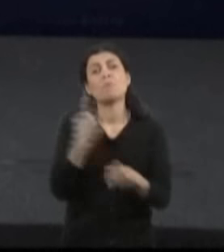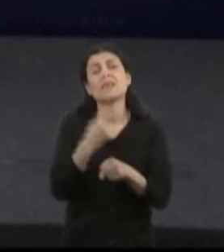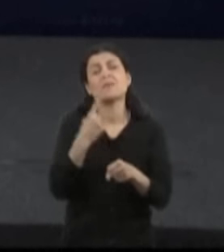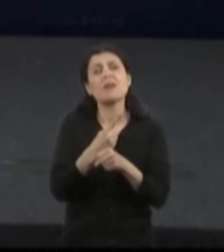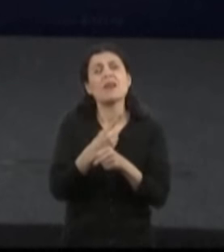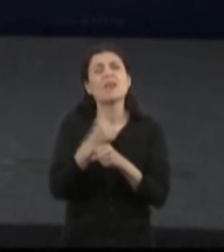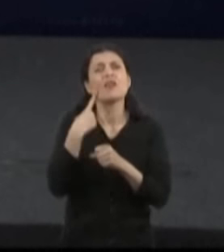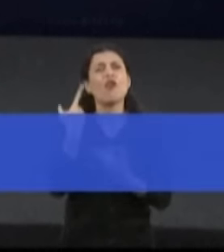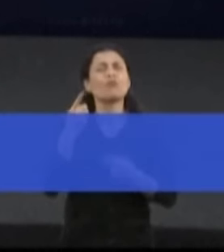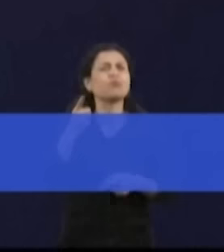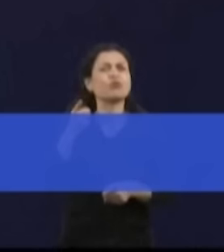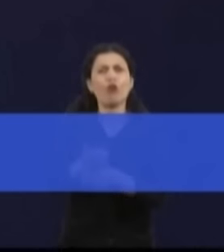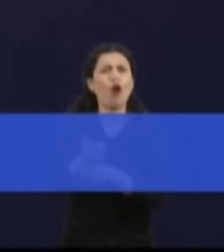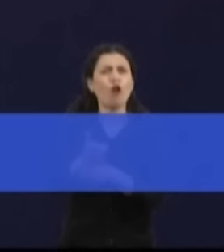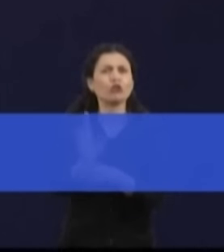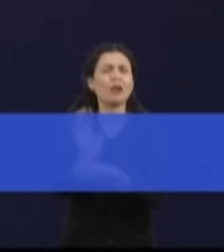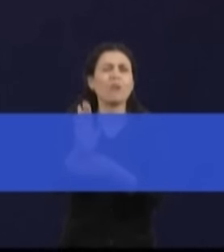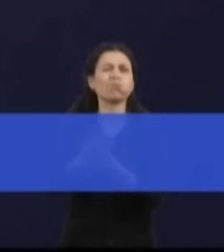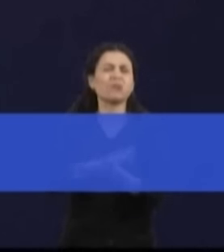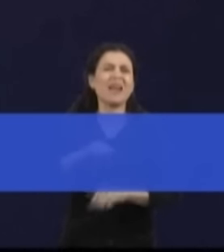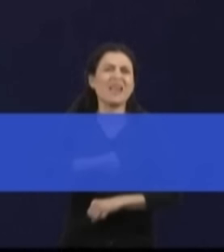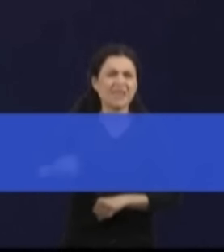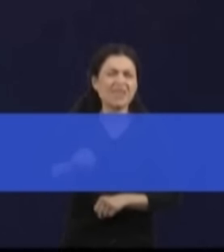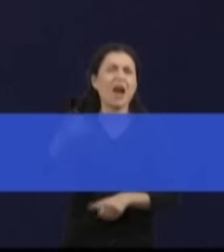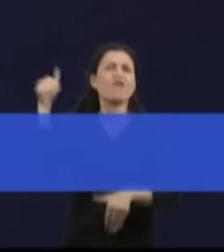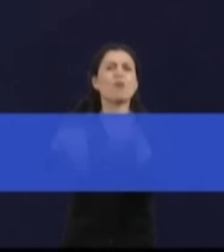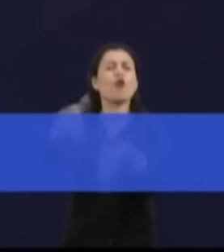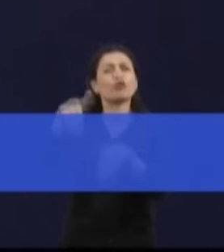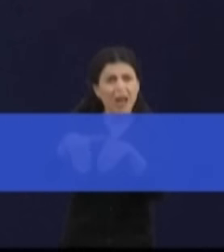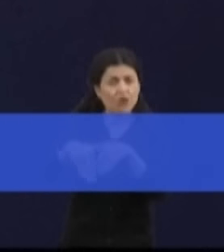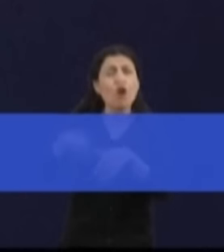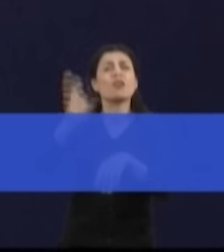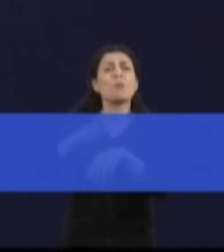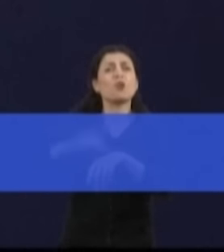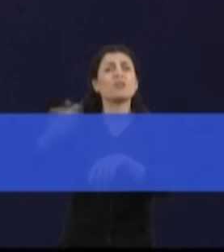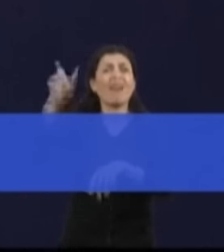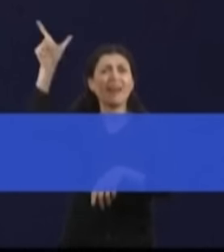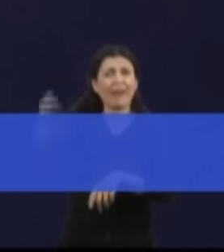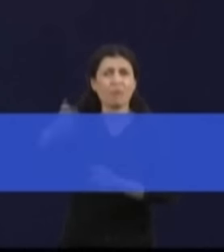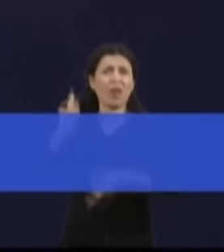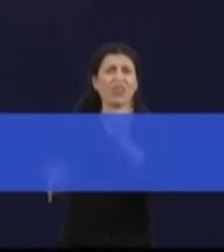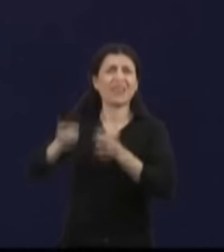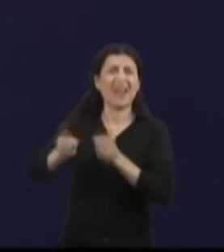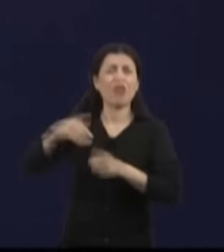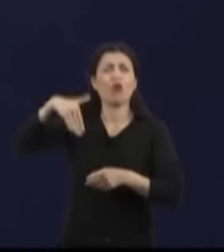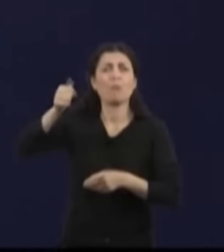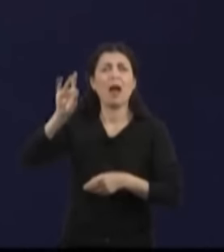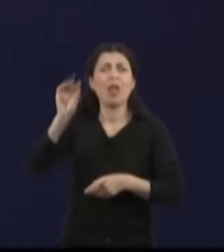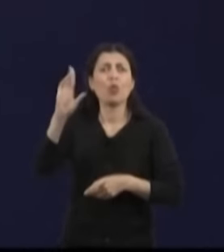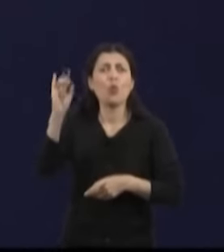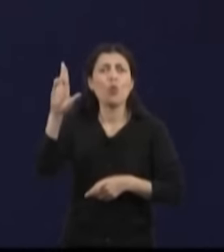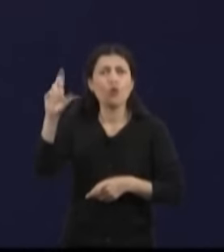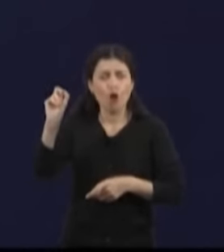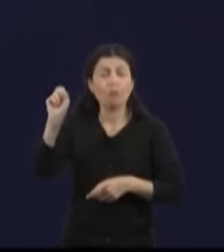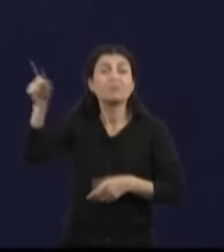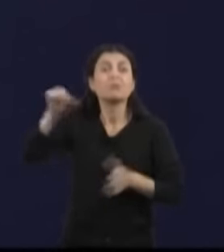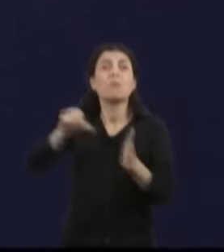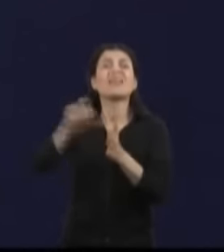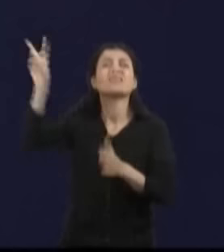Condenar el fraude electoral perpetrado por el régimen del dictador Nicolás Maduro en la República Bolivariana de